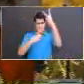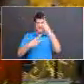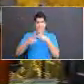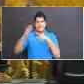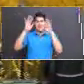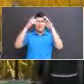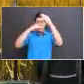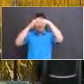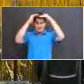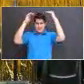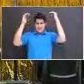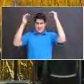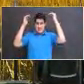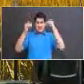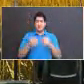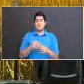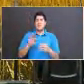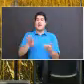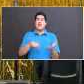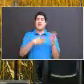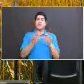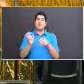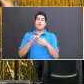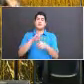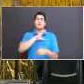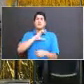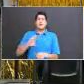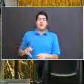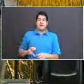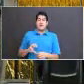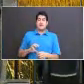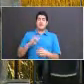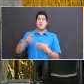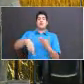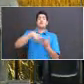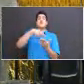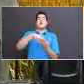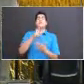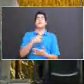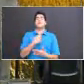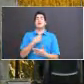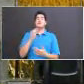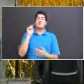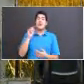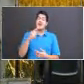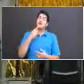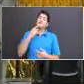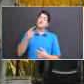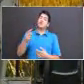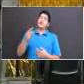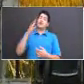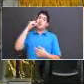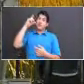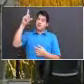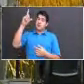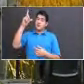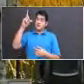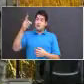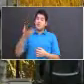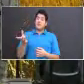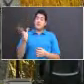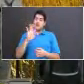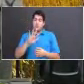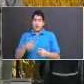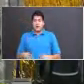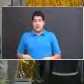Y los muertos en Cristo resucitarán primero. Eso no lo dije yo, eso lo dijo Él. Y luego los